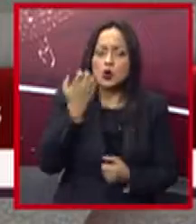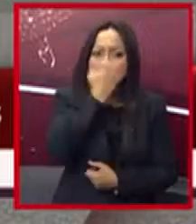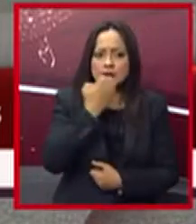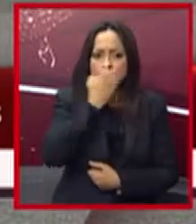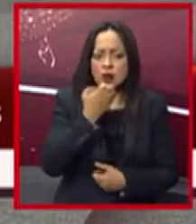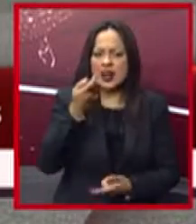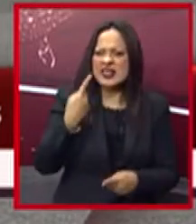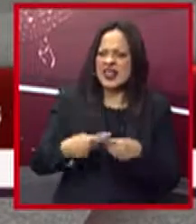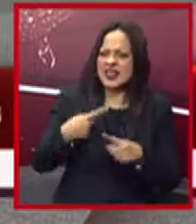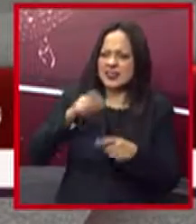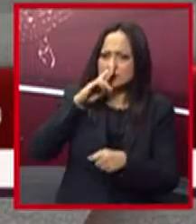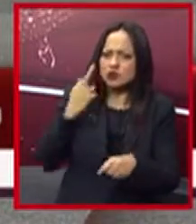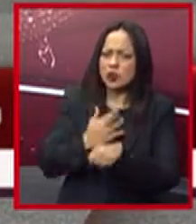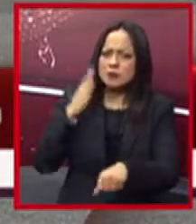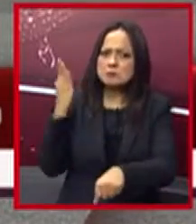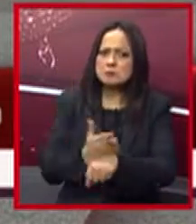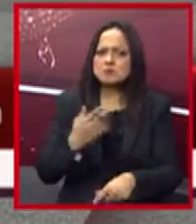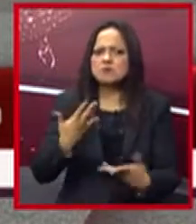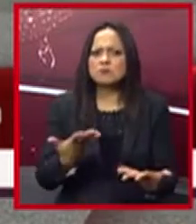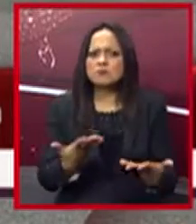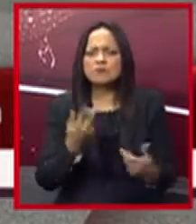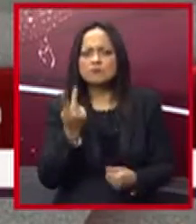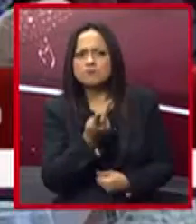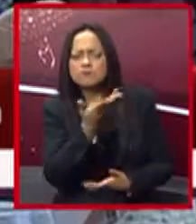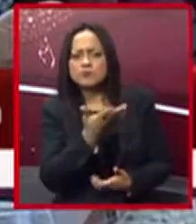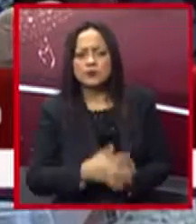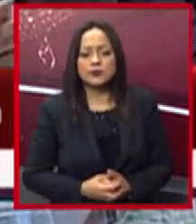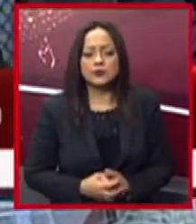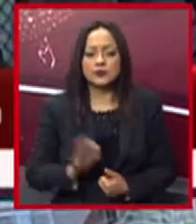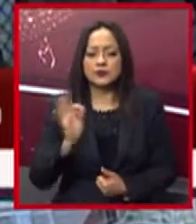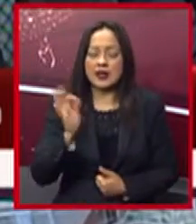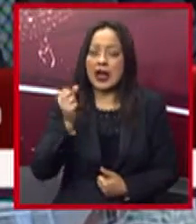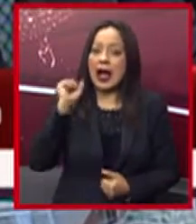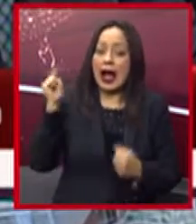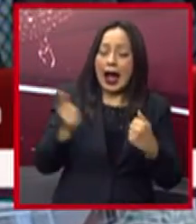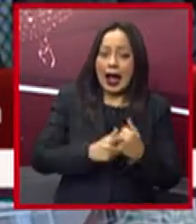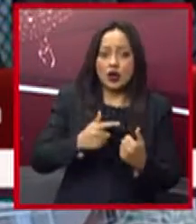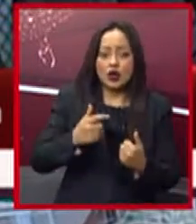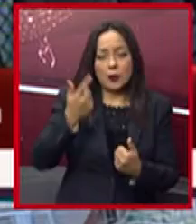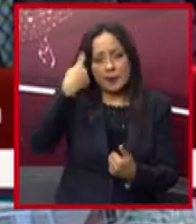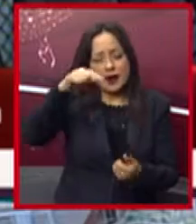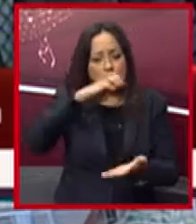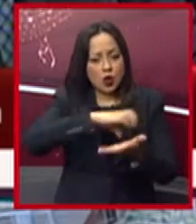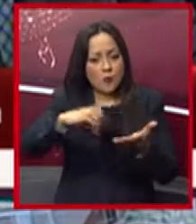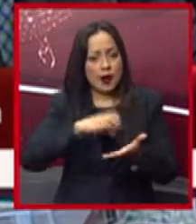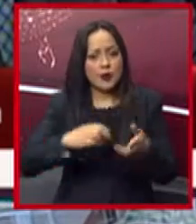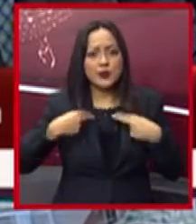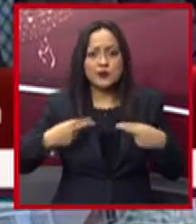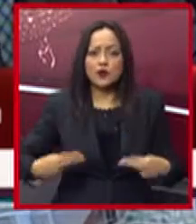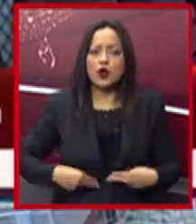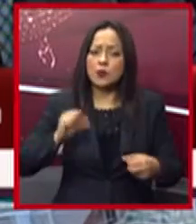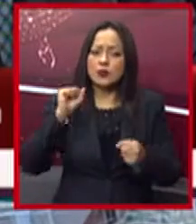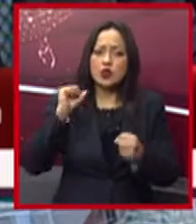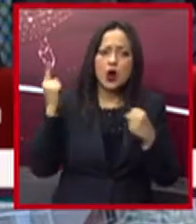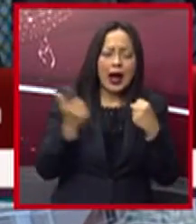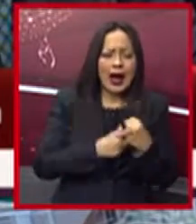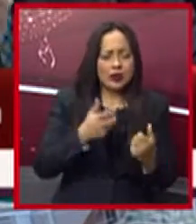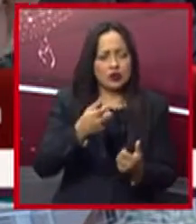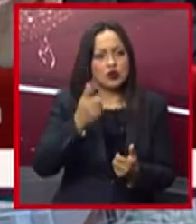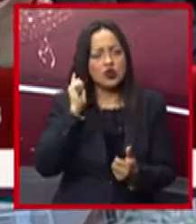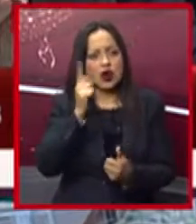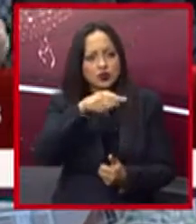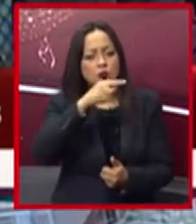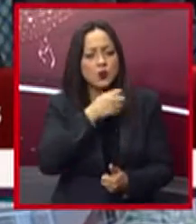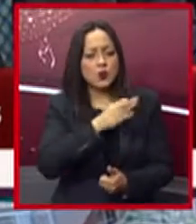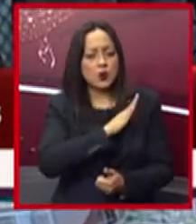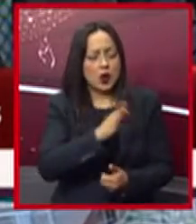sanciona, procurador? Cuando obligan a ir a uniformes escolares, y ojalá nos pudiera